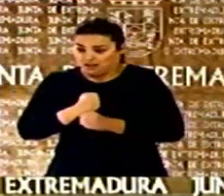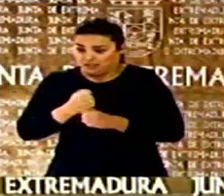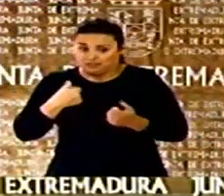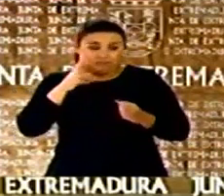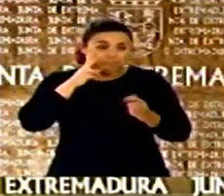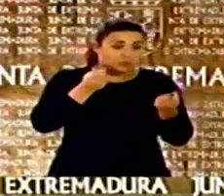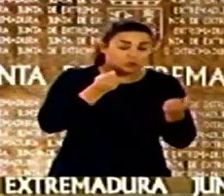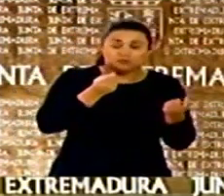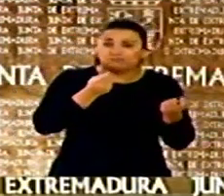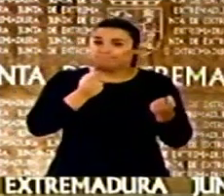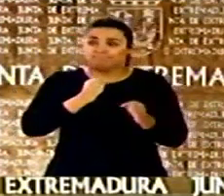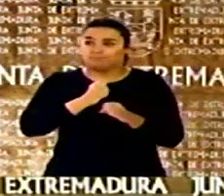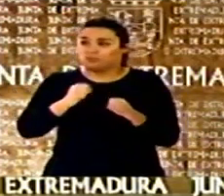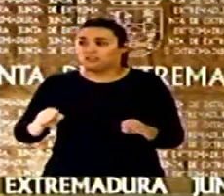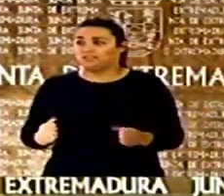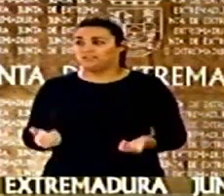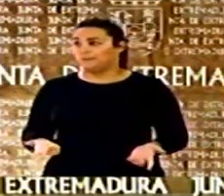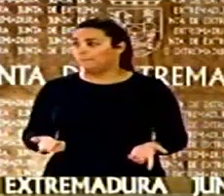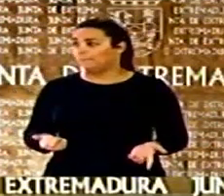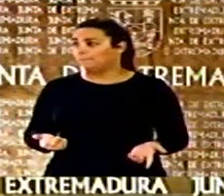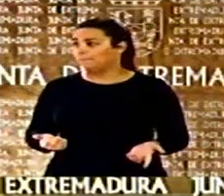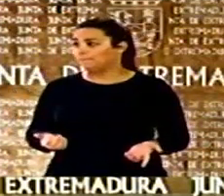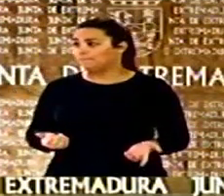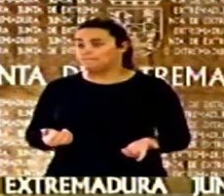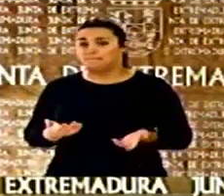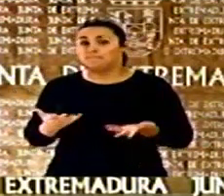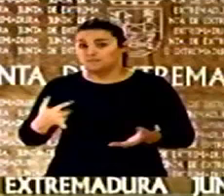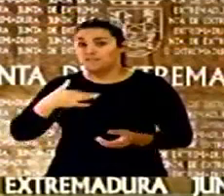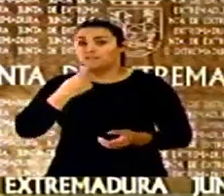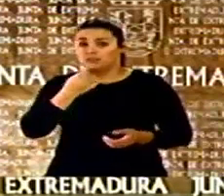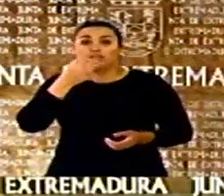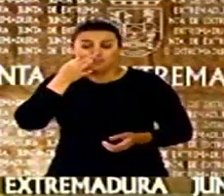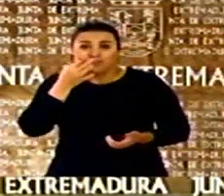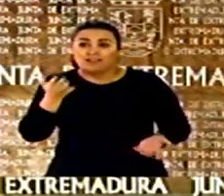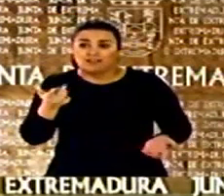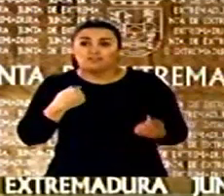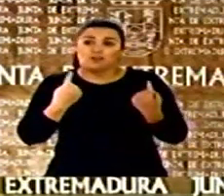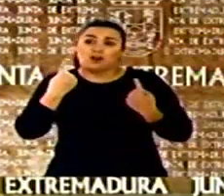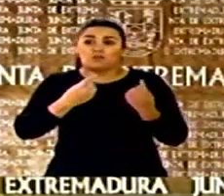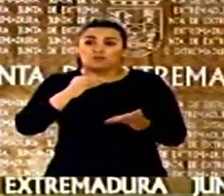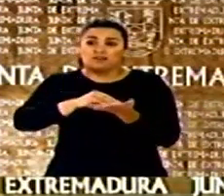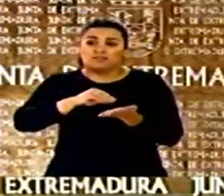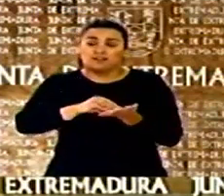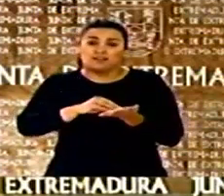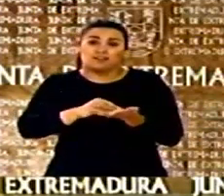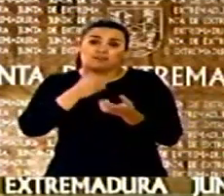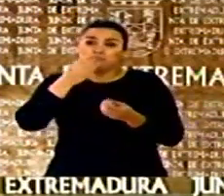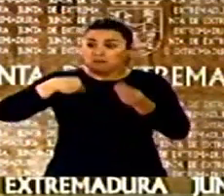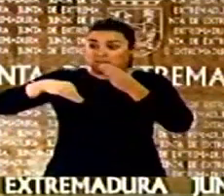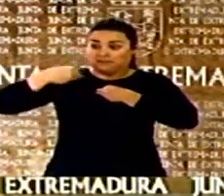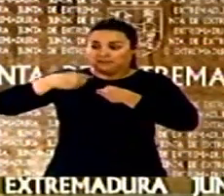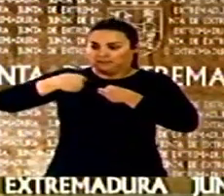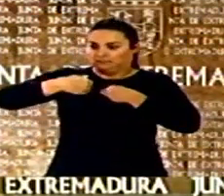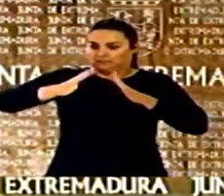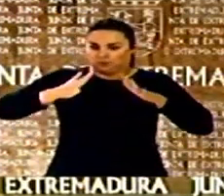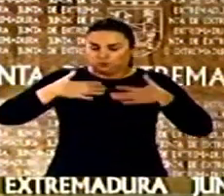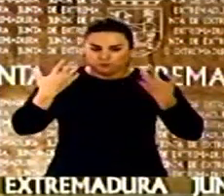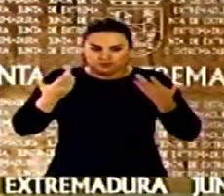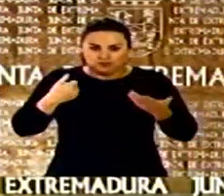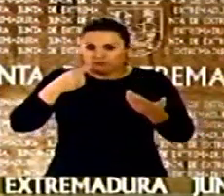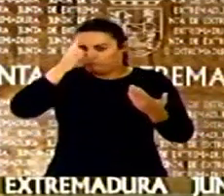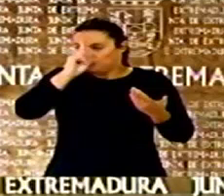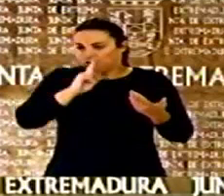poco, si nos podría avanzar un poco cuál puede ser el camino, tanto el de la azucarera como el de Castiblanco, un poco cómo podrían ser los siguientes pasos en este